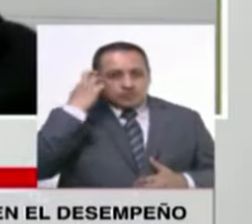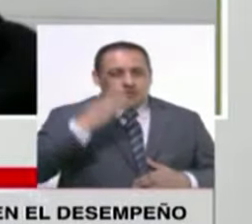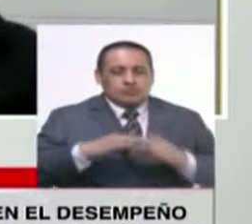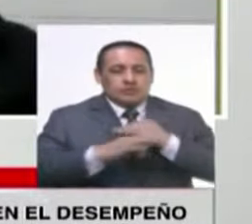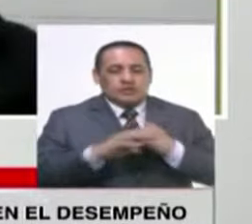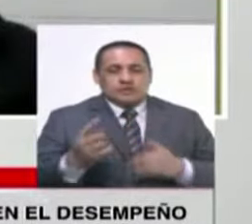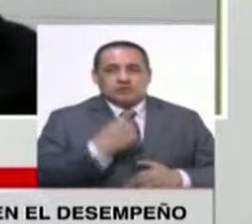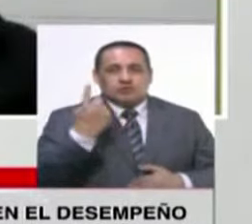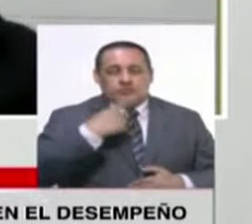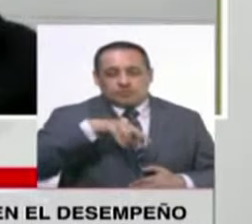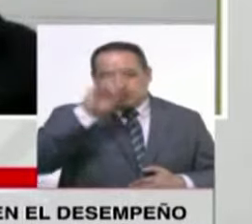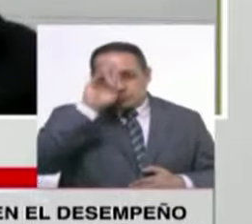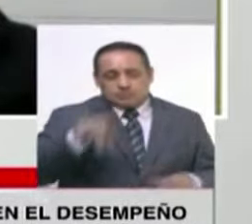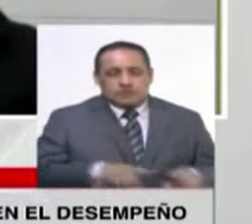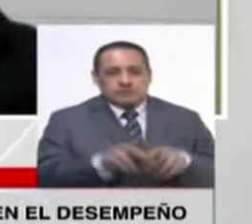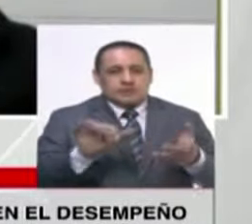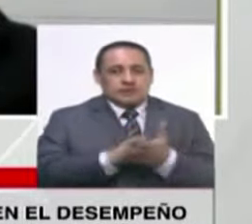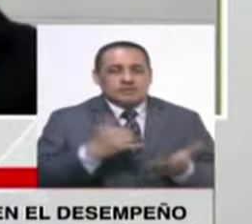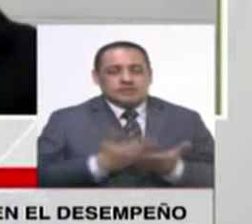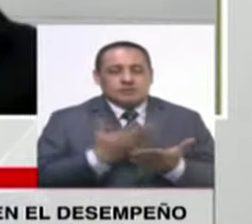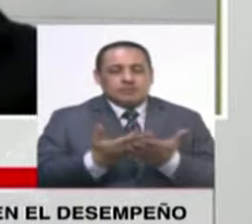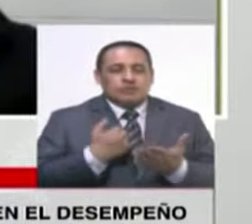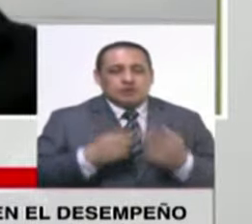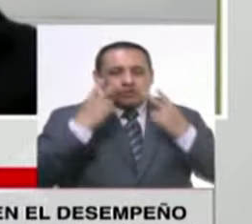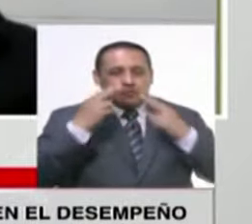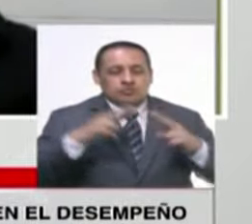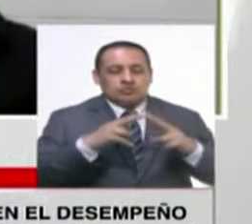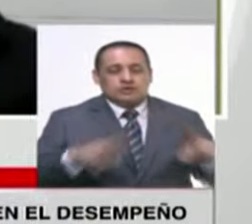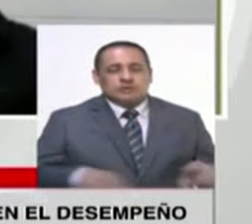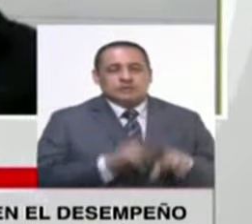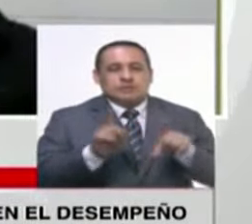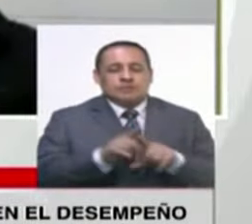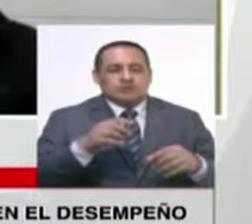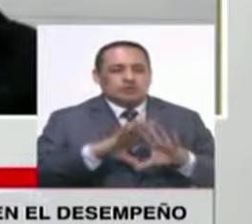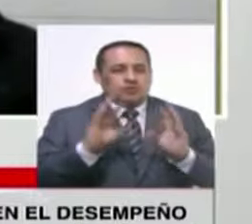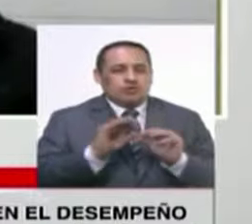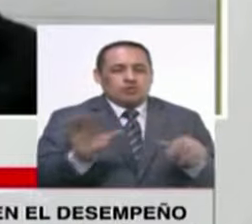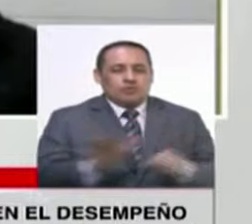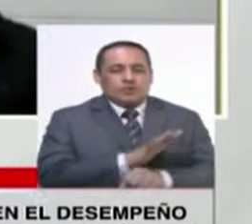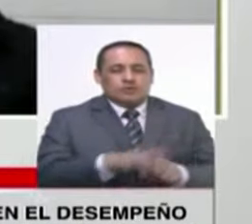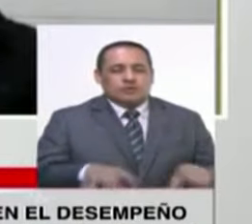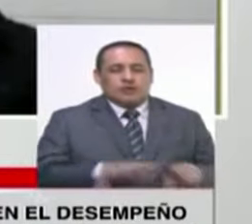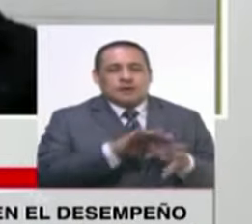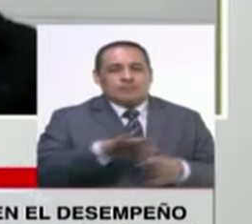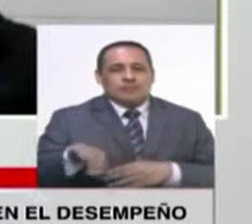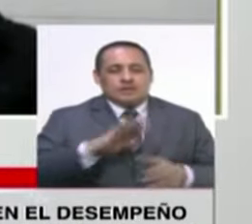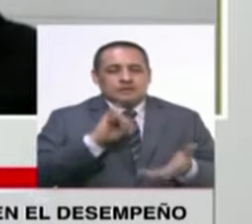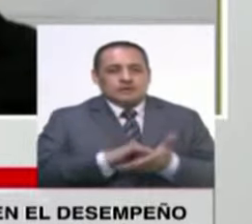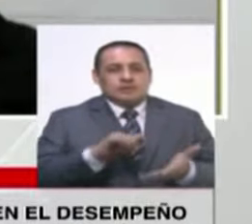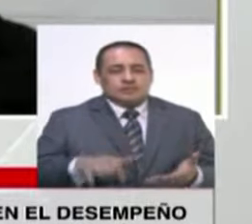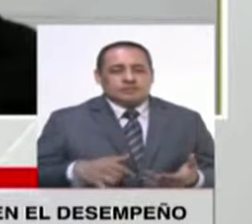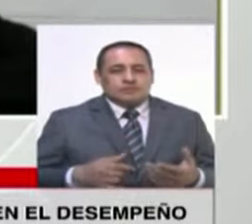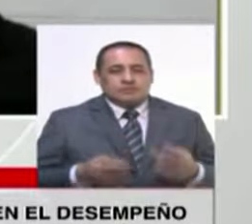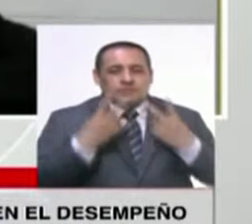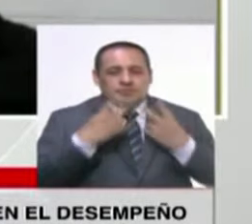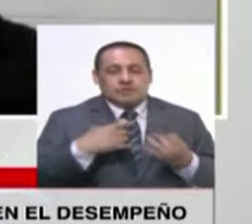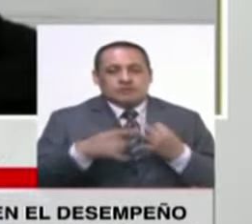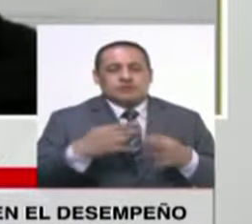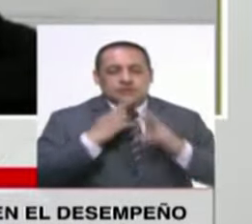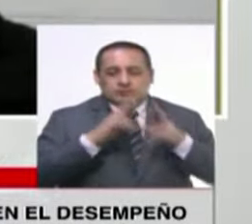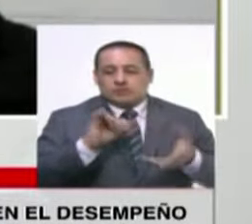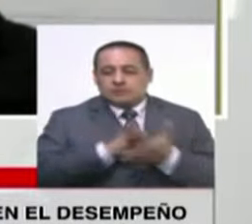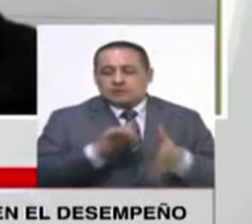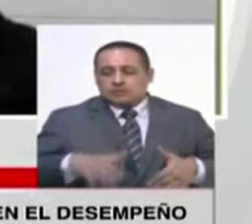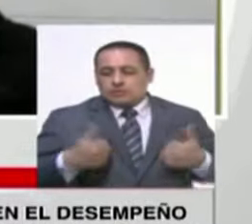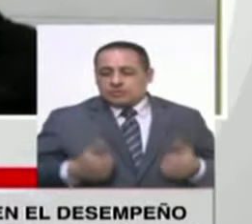democrática del país que estos hechos se conozcan en su integridad, independientemente del resultado que